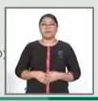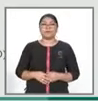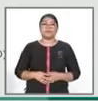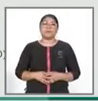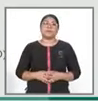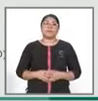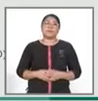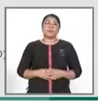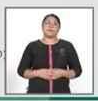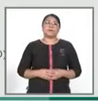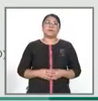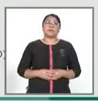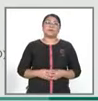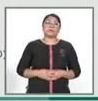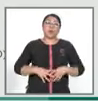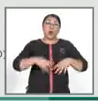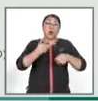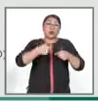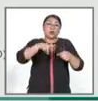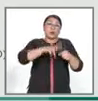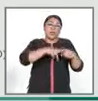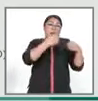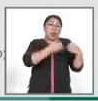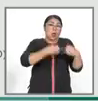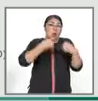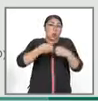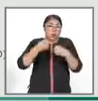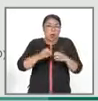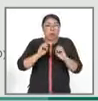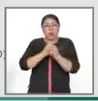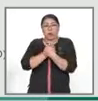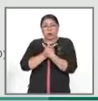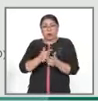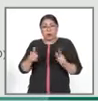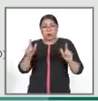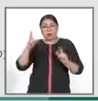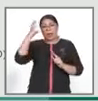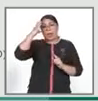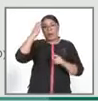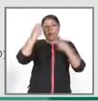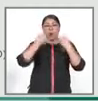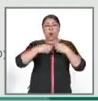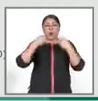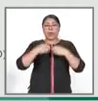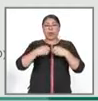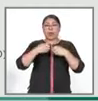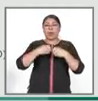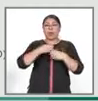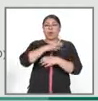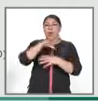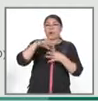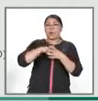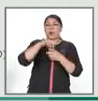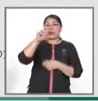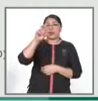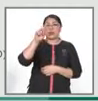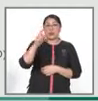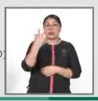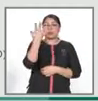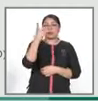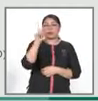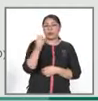funciones por ocupación hospitalaria el porcentaje de camas ocupadas al día de hoy es